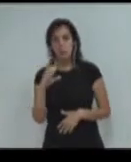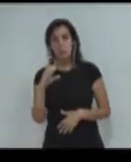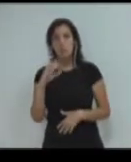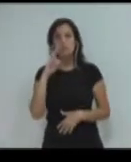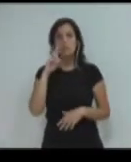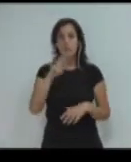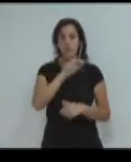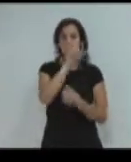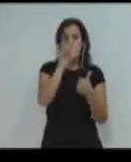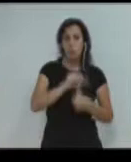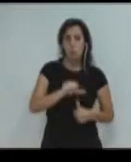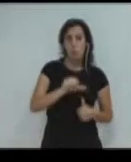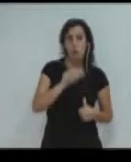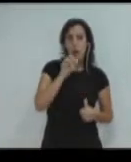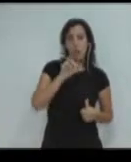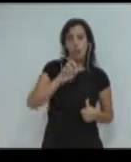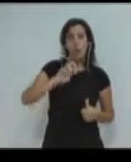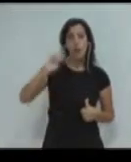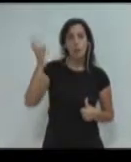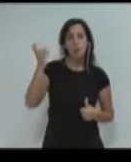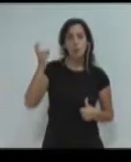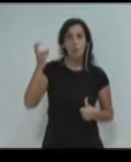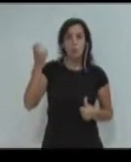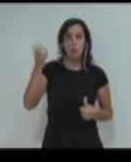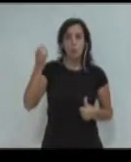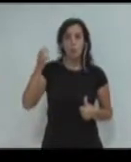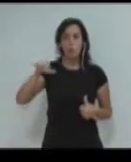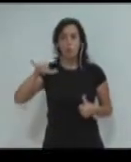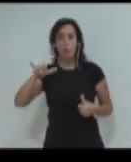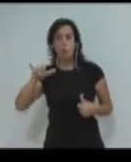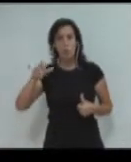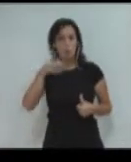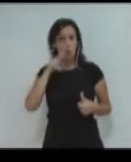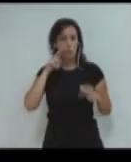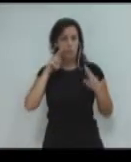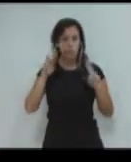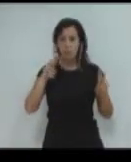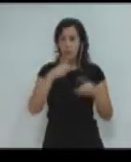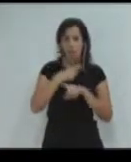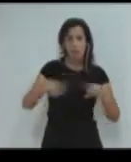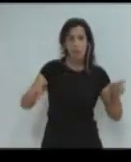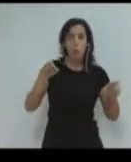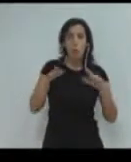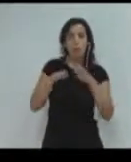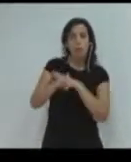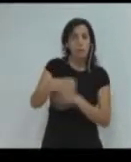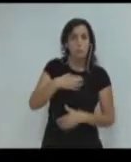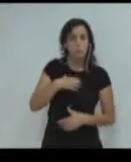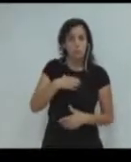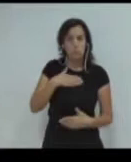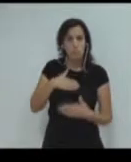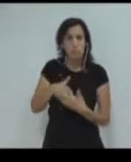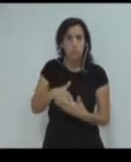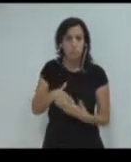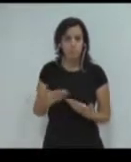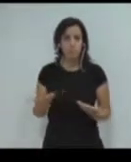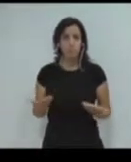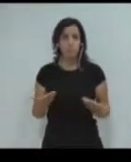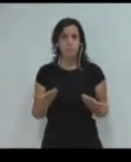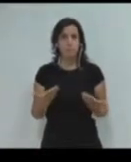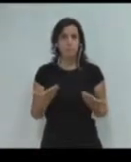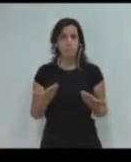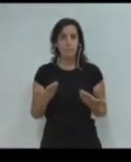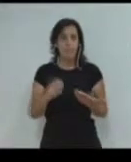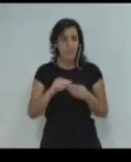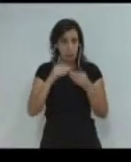una manera y lo abro con mi PC y se ve de otra o no tengo acceso. Y es muy